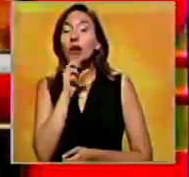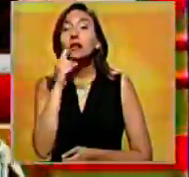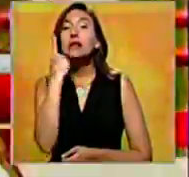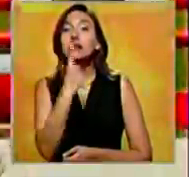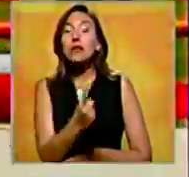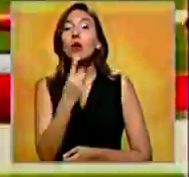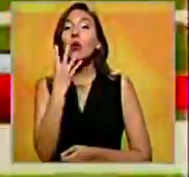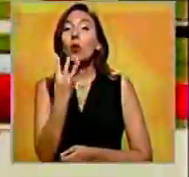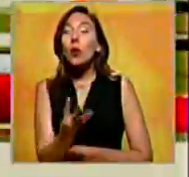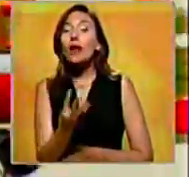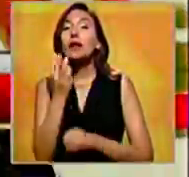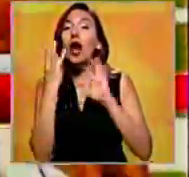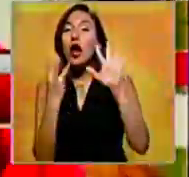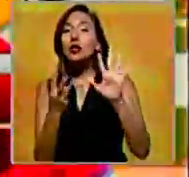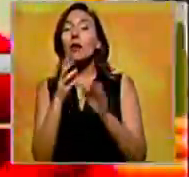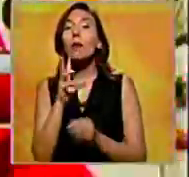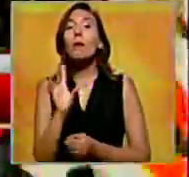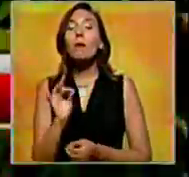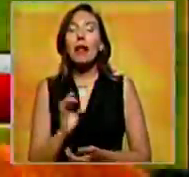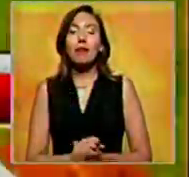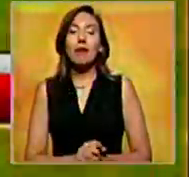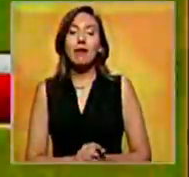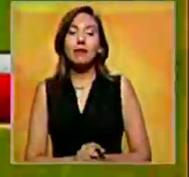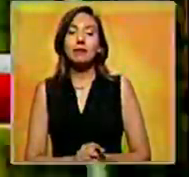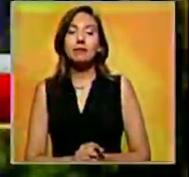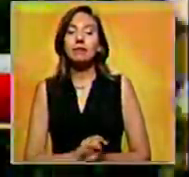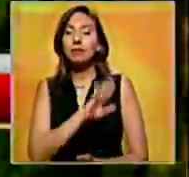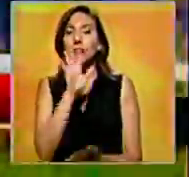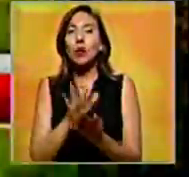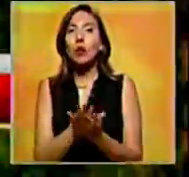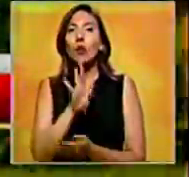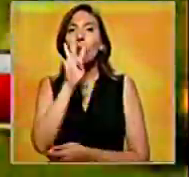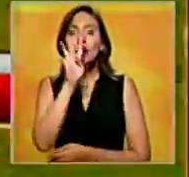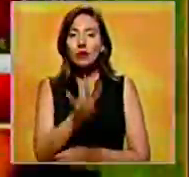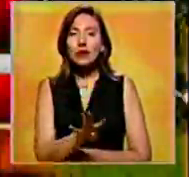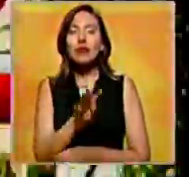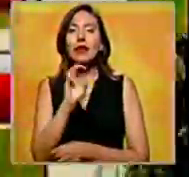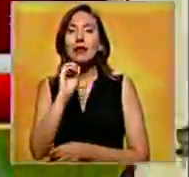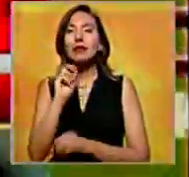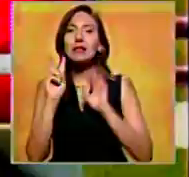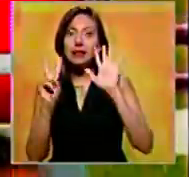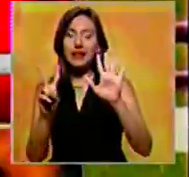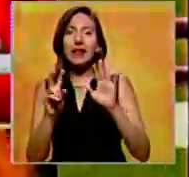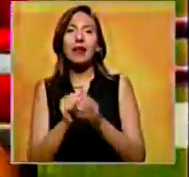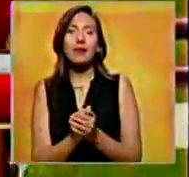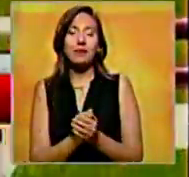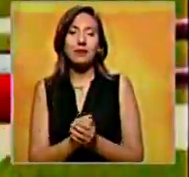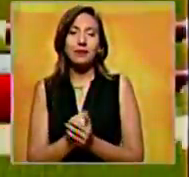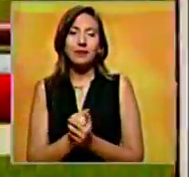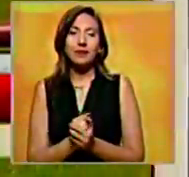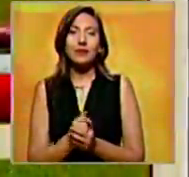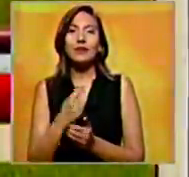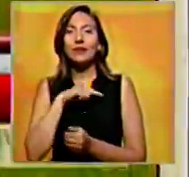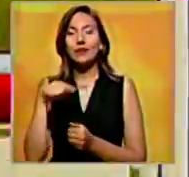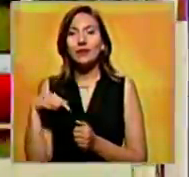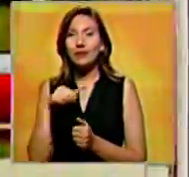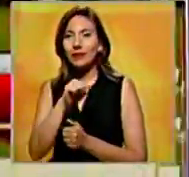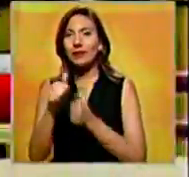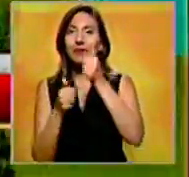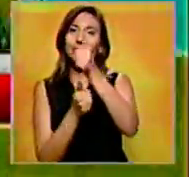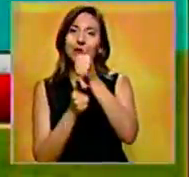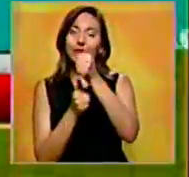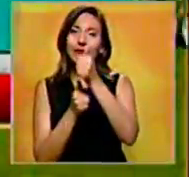y 116 de bronce, para un total de 407 preseas. Los criollos siguen escoltando a los colombianos, quienes suman